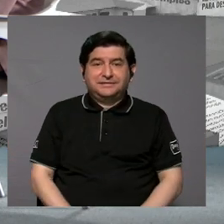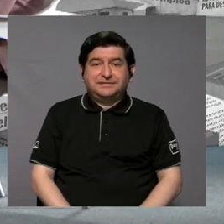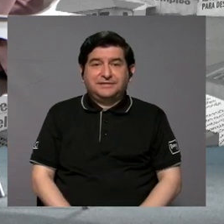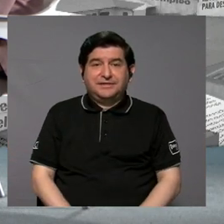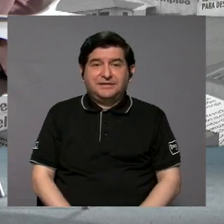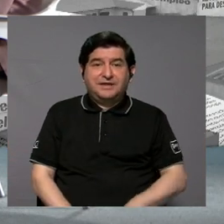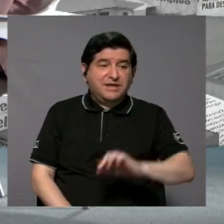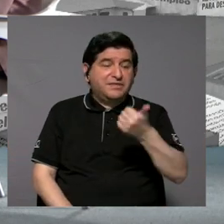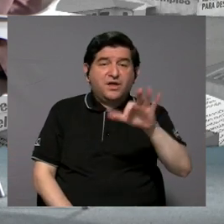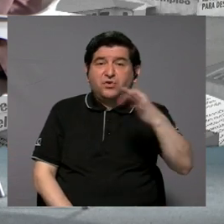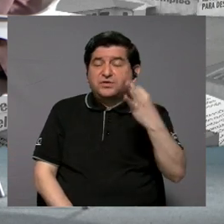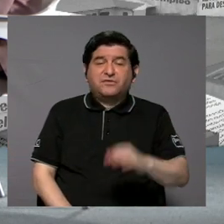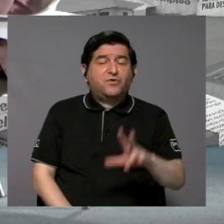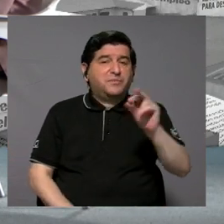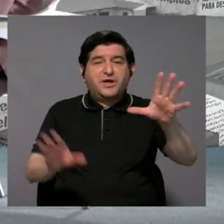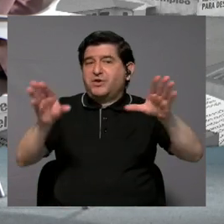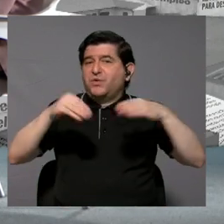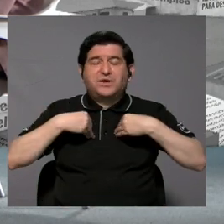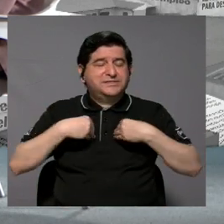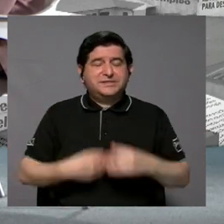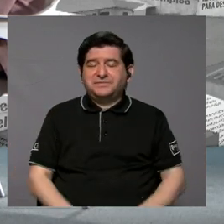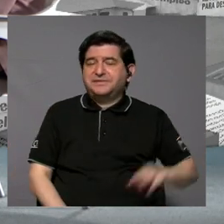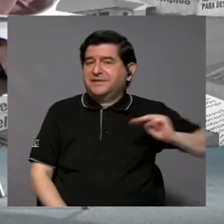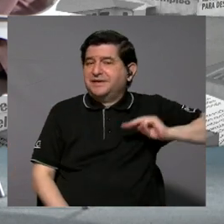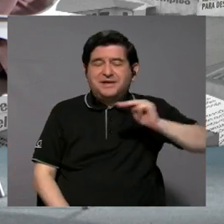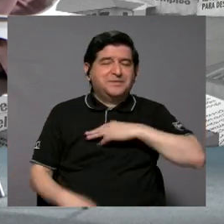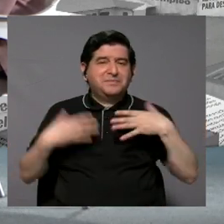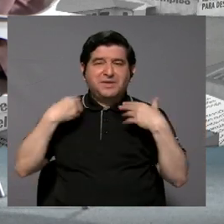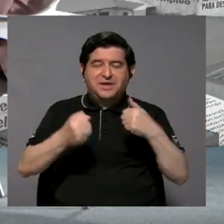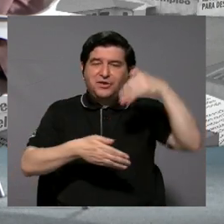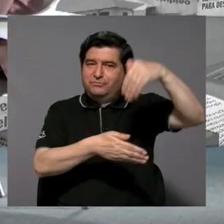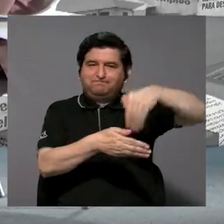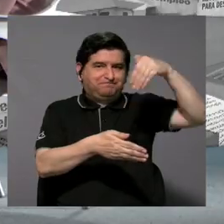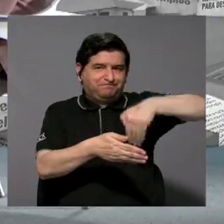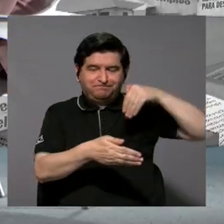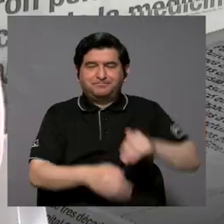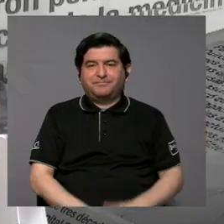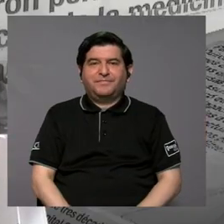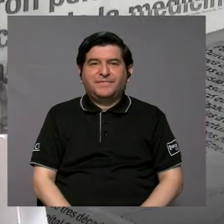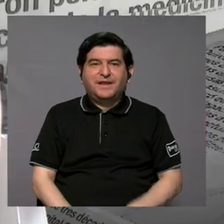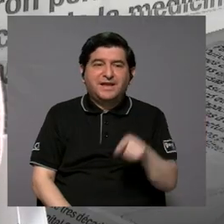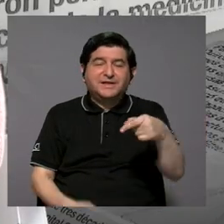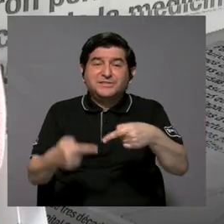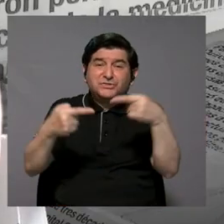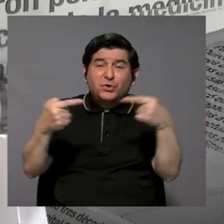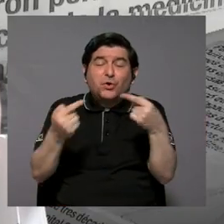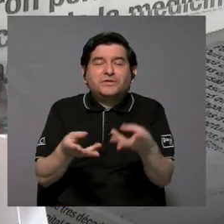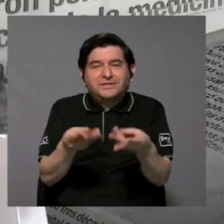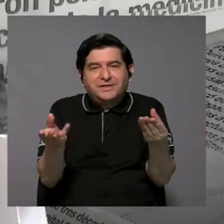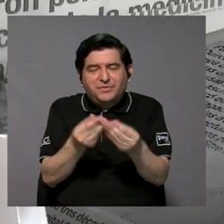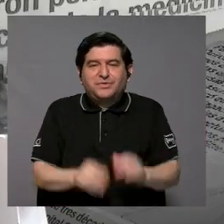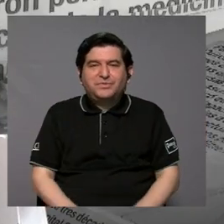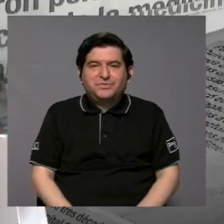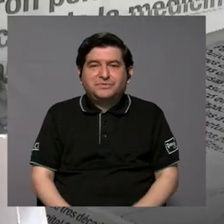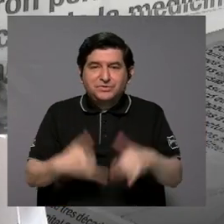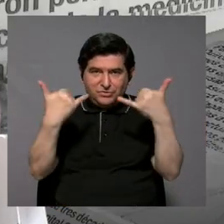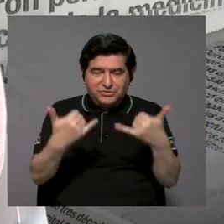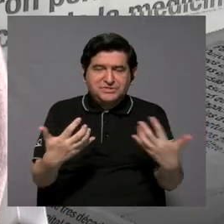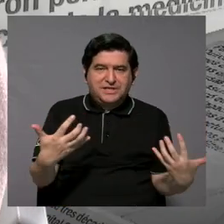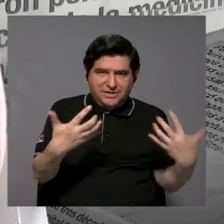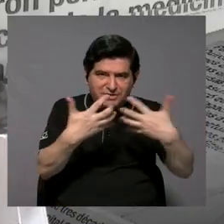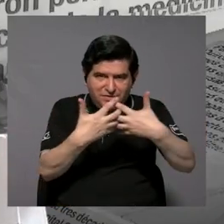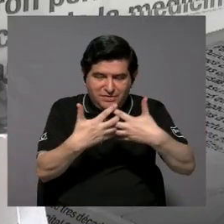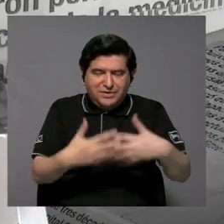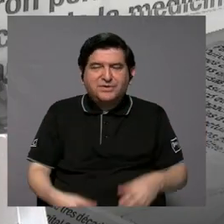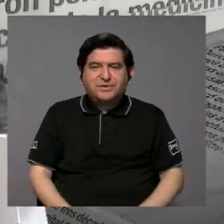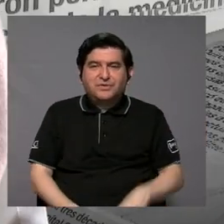no, no se lo recibe el Ministerio de Salud a hacer el registro. Entonces, digamos como que riñe un poco con el espíritu del producto. El suplemento ya por su naturaleza